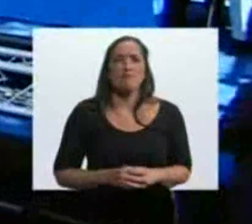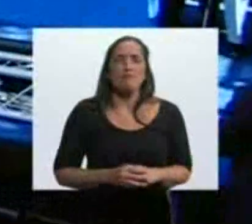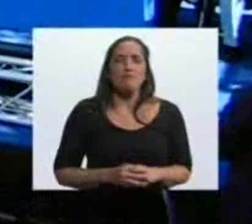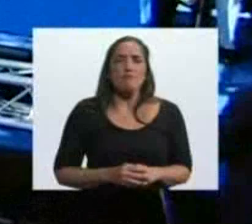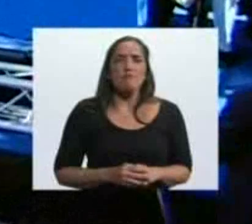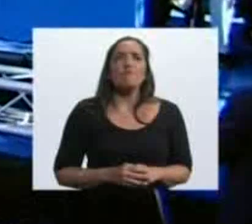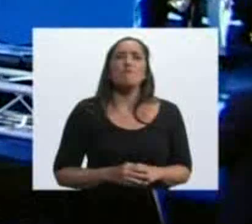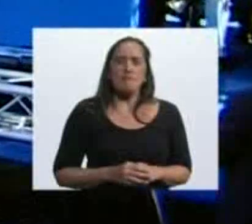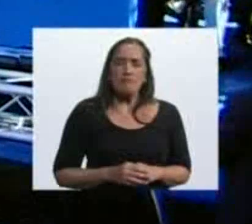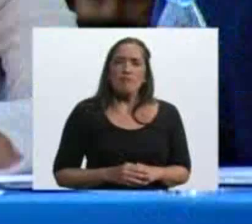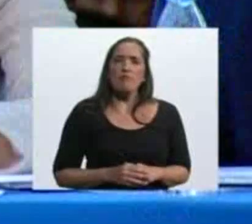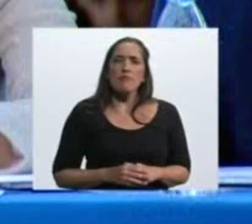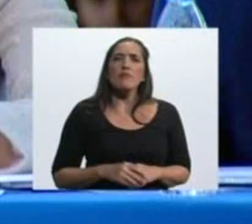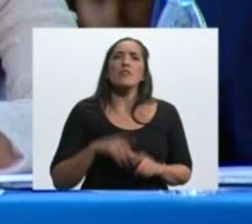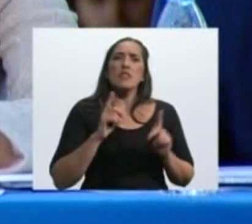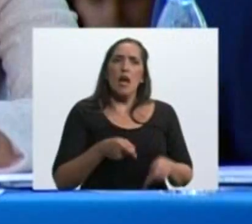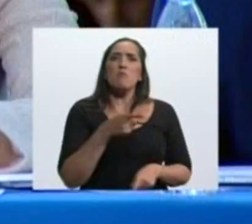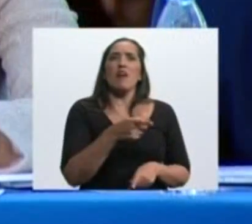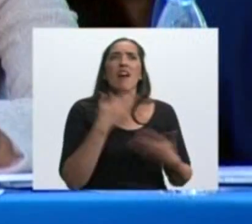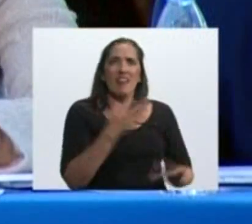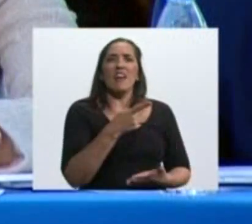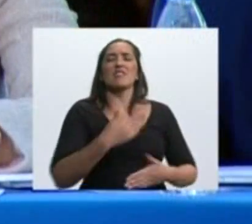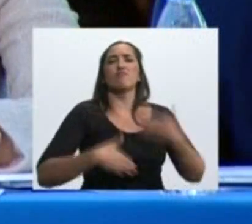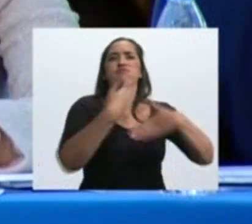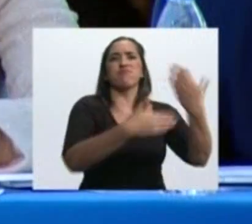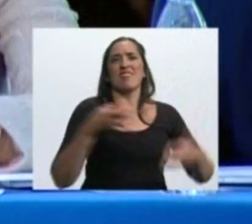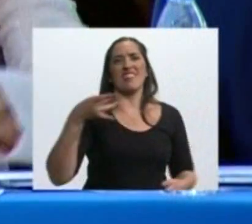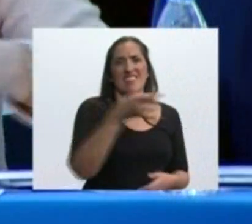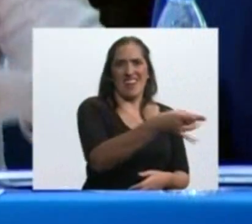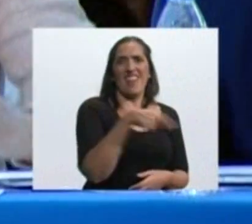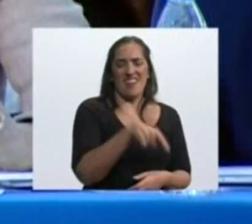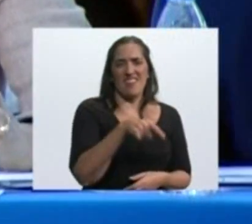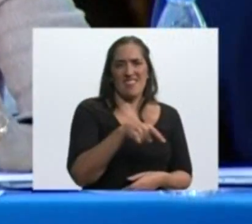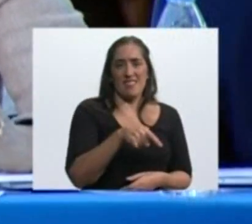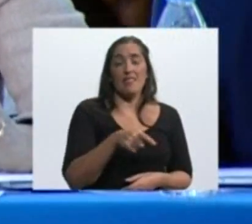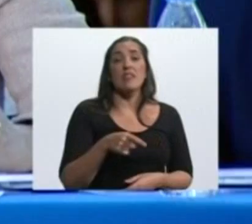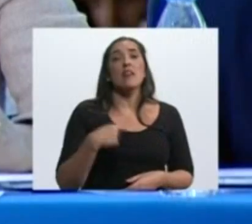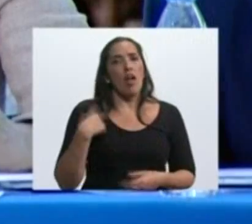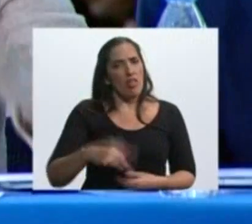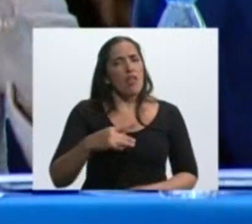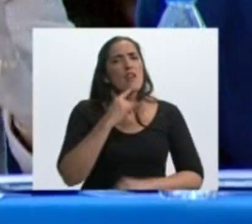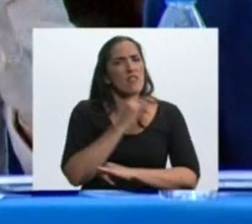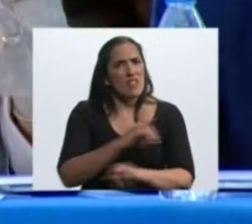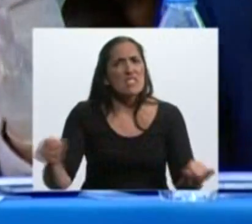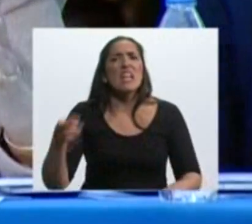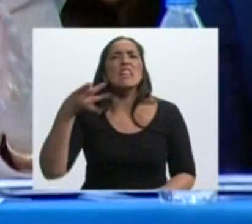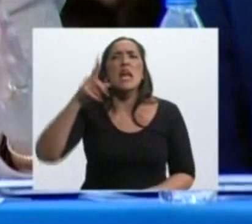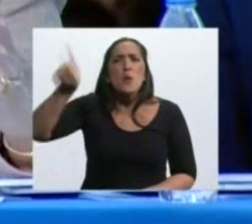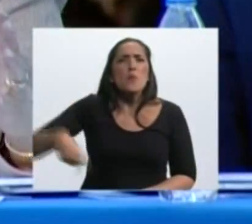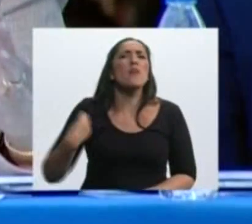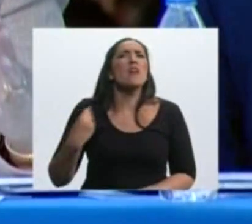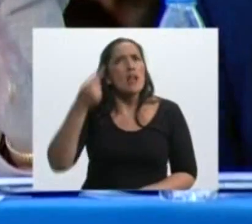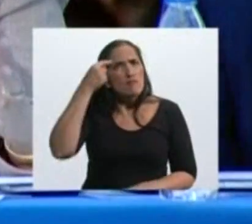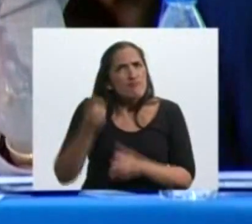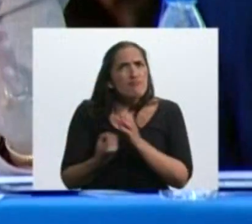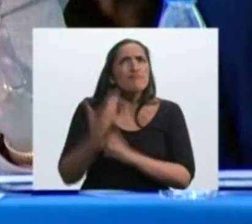lo que significó también el desarrollo de los trenes en la Argentina. Porque también debemos decirlo, el desarrollo de los trenes que fue